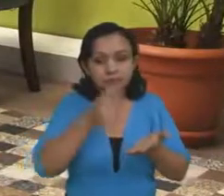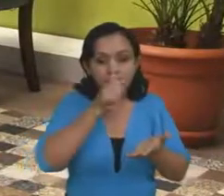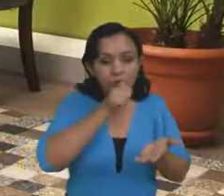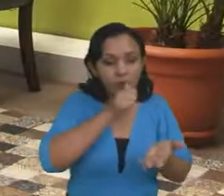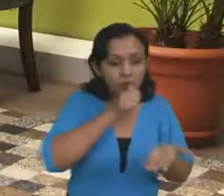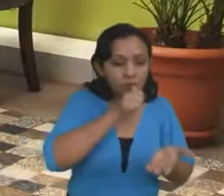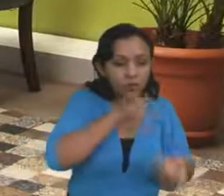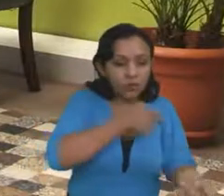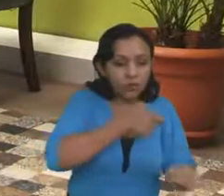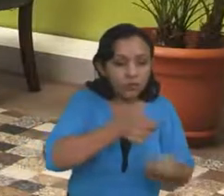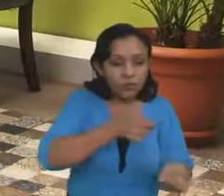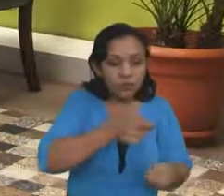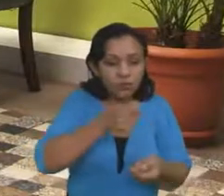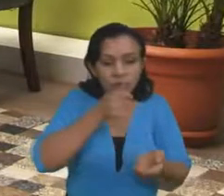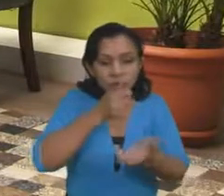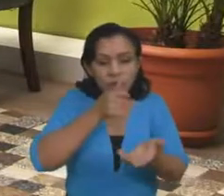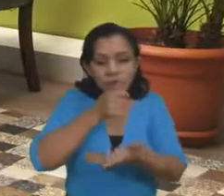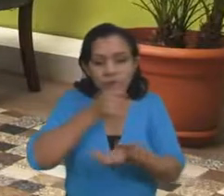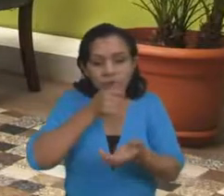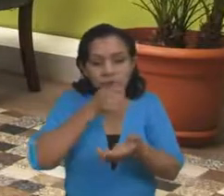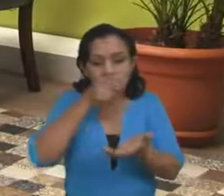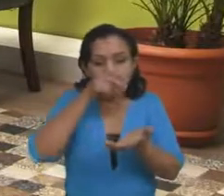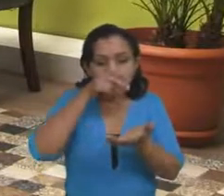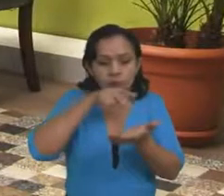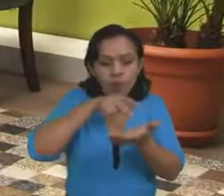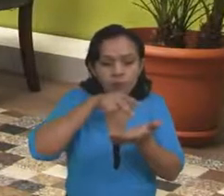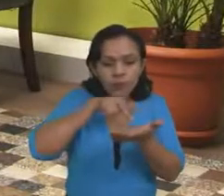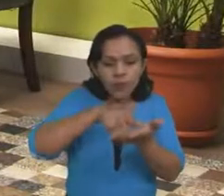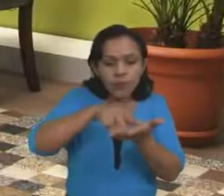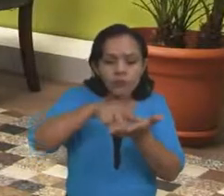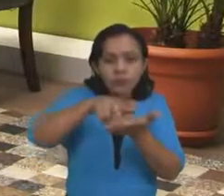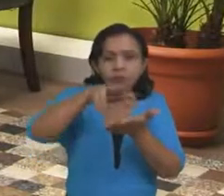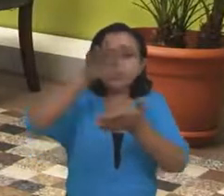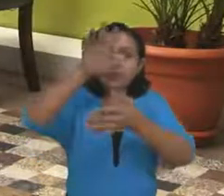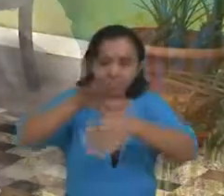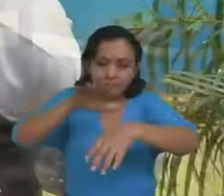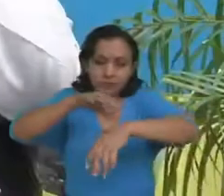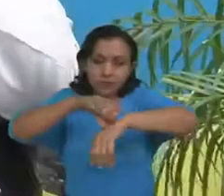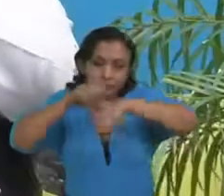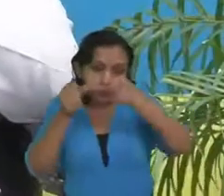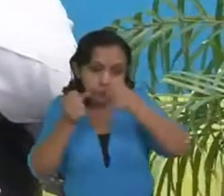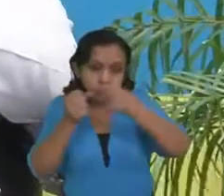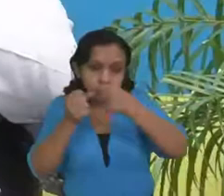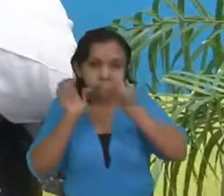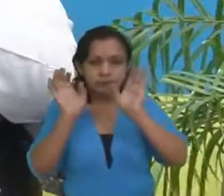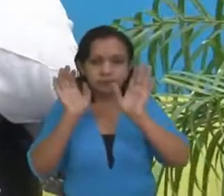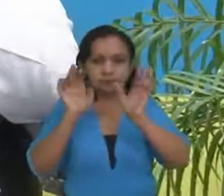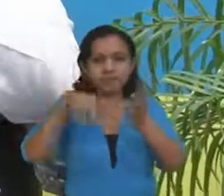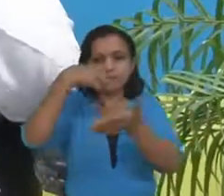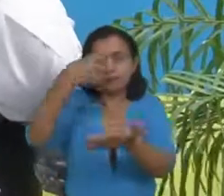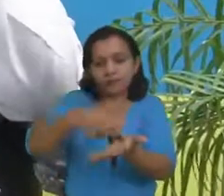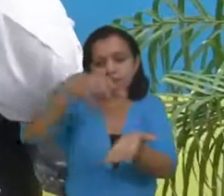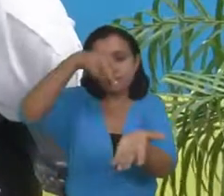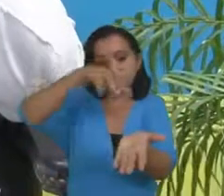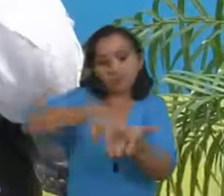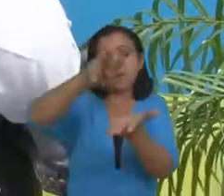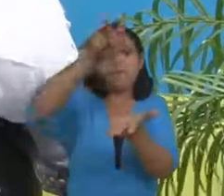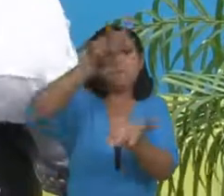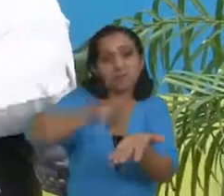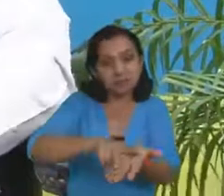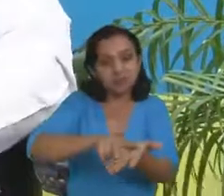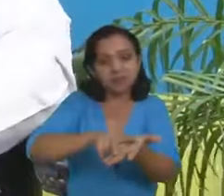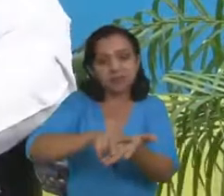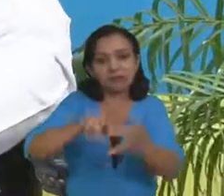Y llegan con el doblón del tobillo, ¿verdad?, con que se resbaló y se cayó, y con fracturas,